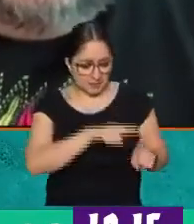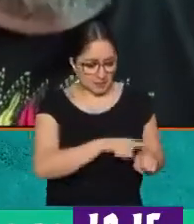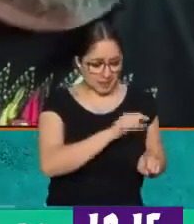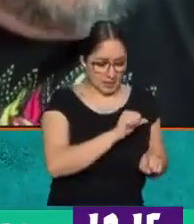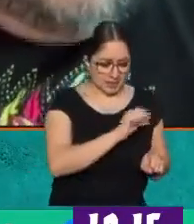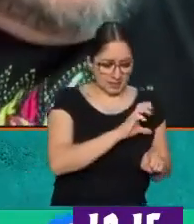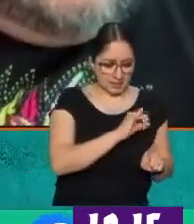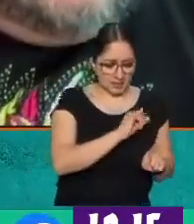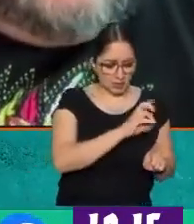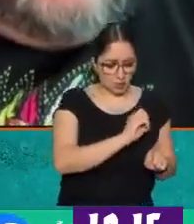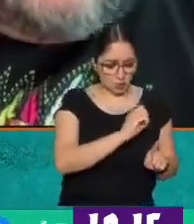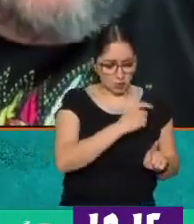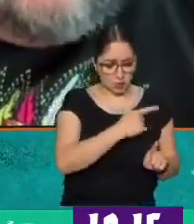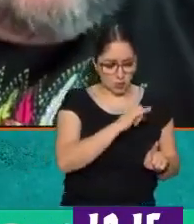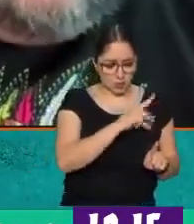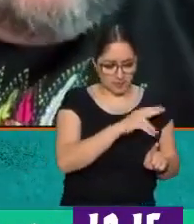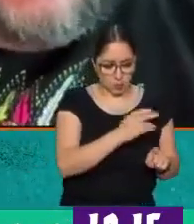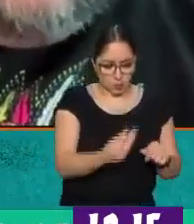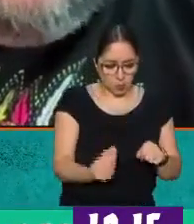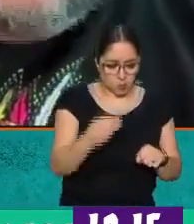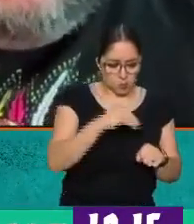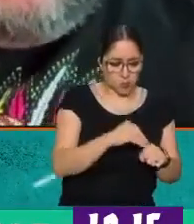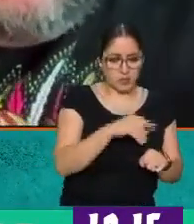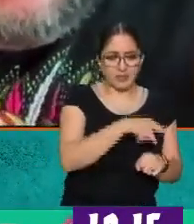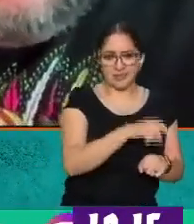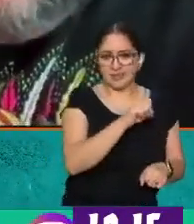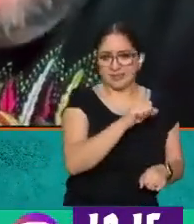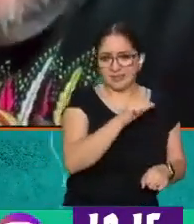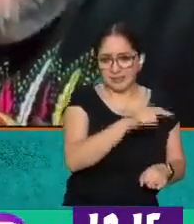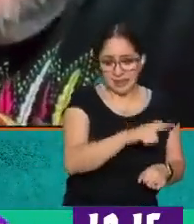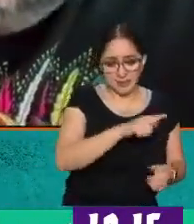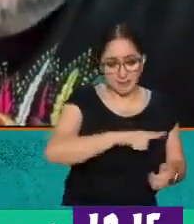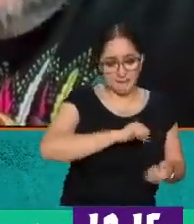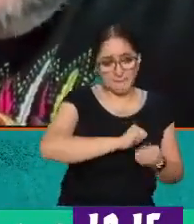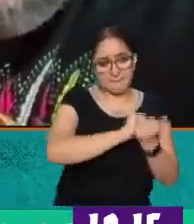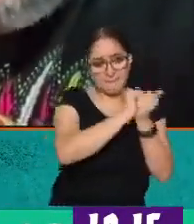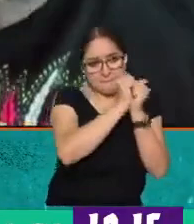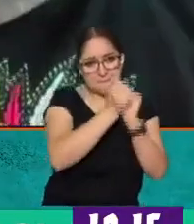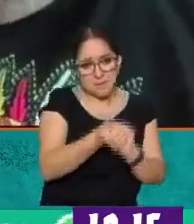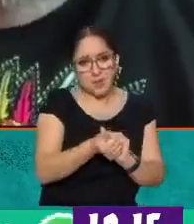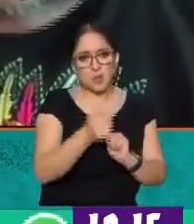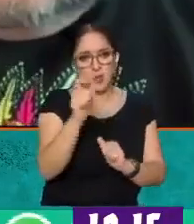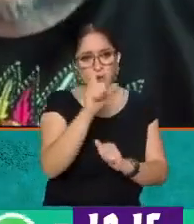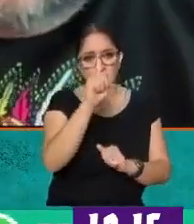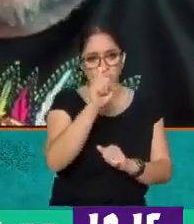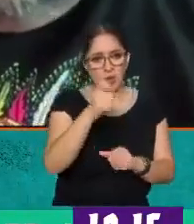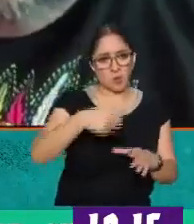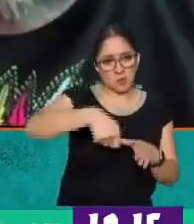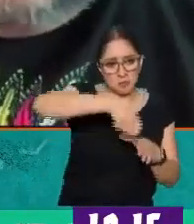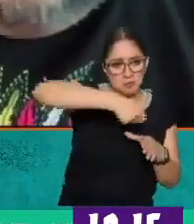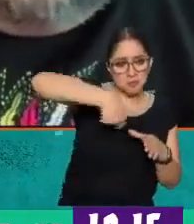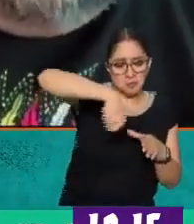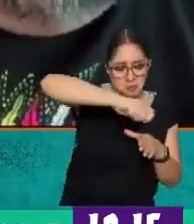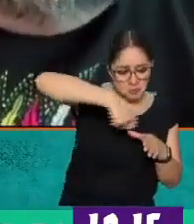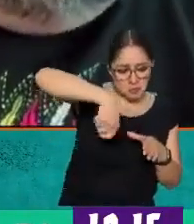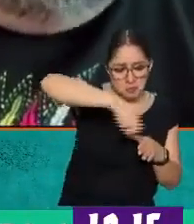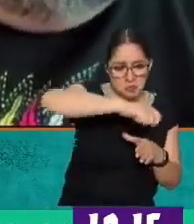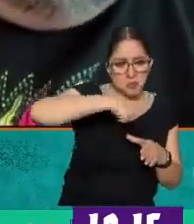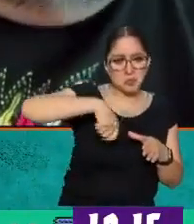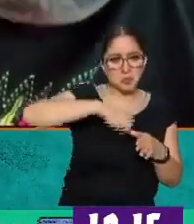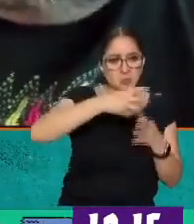glutámico. Con ese proceso, el ácido glutámico ya se puede disolver mejor en el agua, dura más tiempo seco